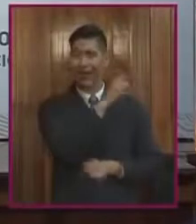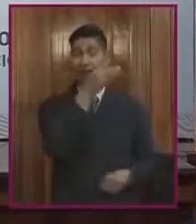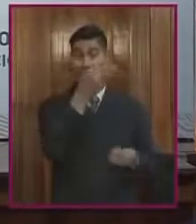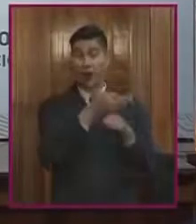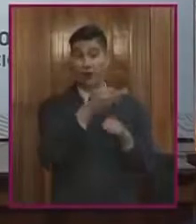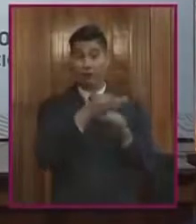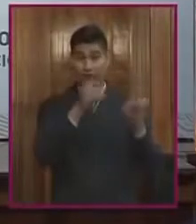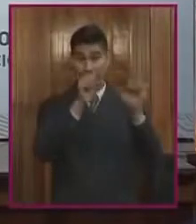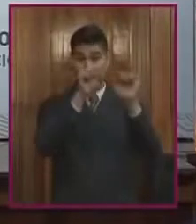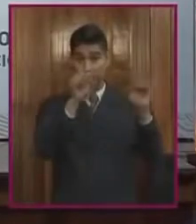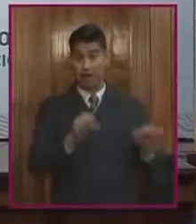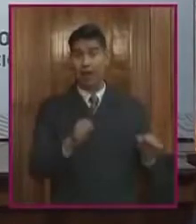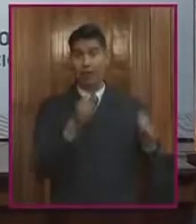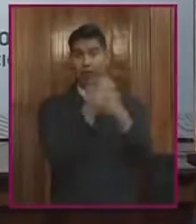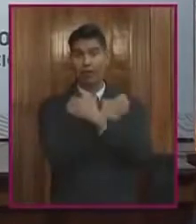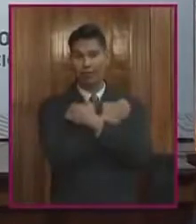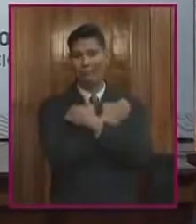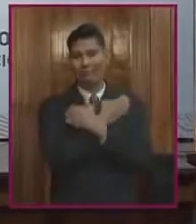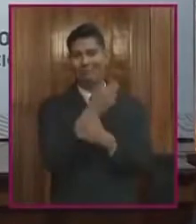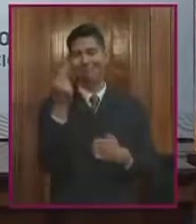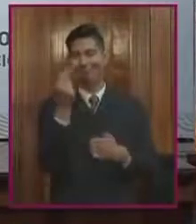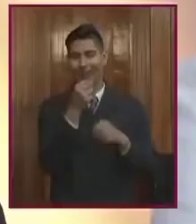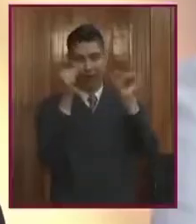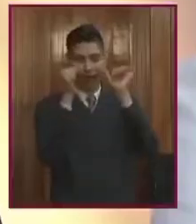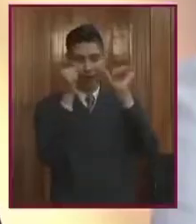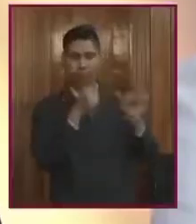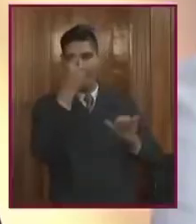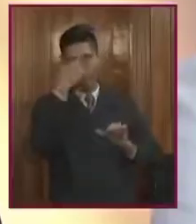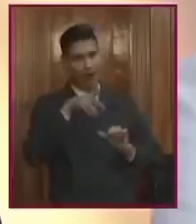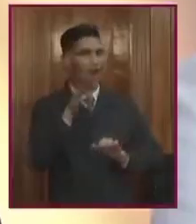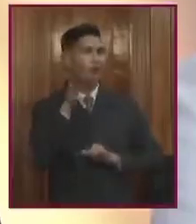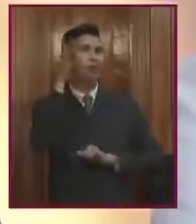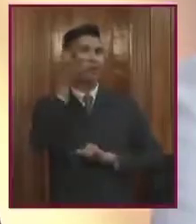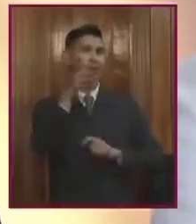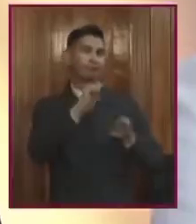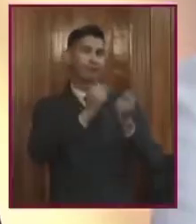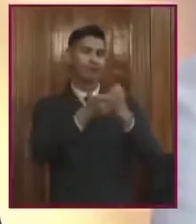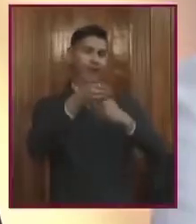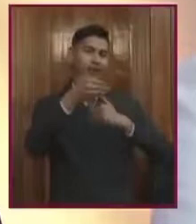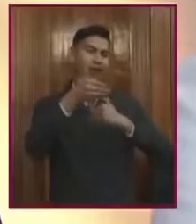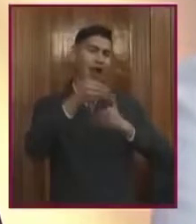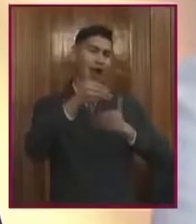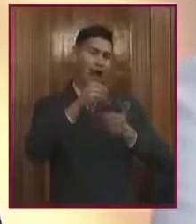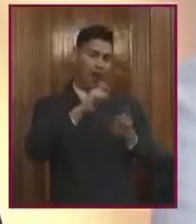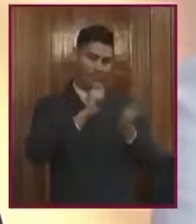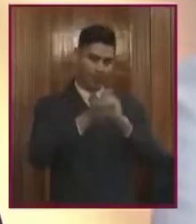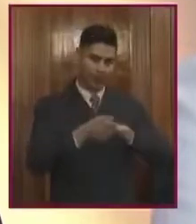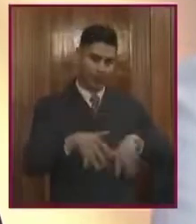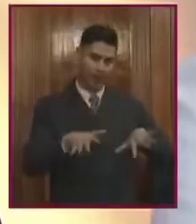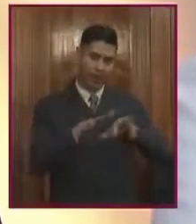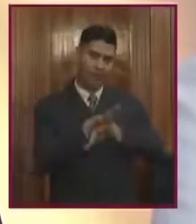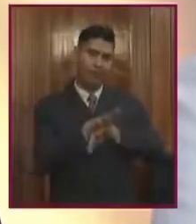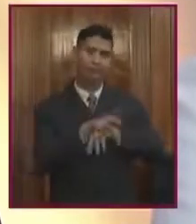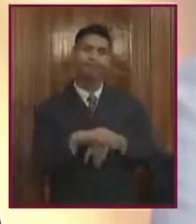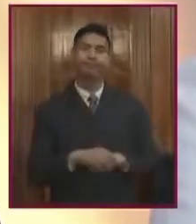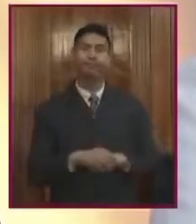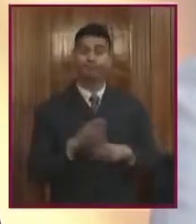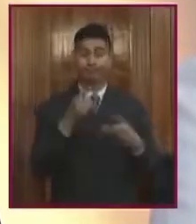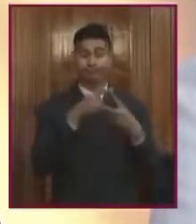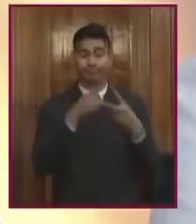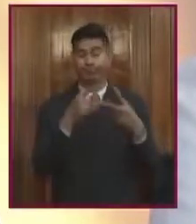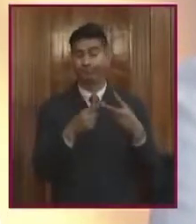para realizar su transformación radical. Pienso que estos son dos de los grandes retos que el